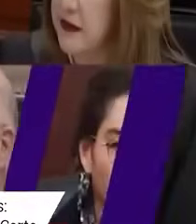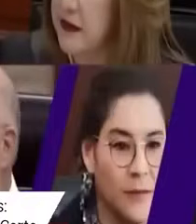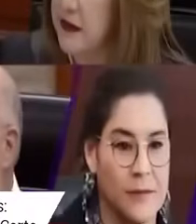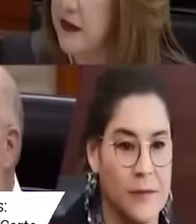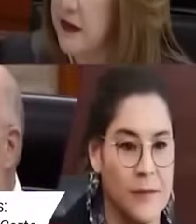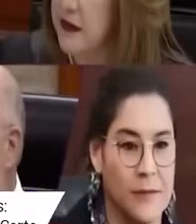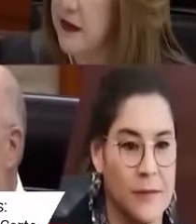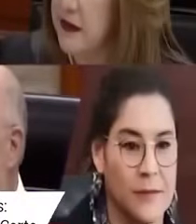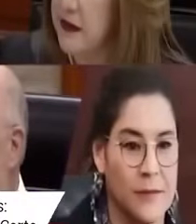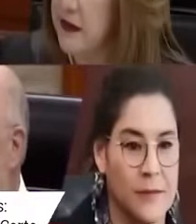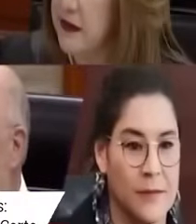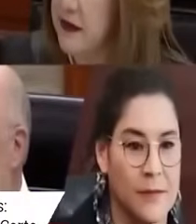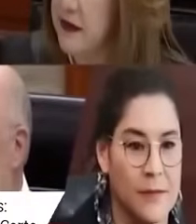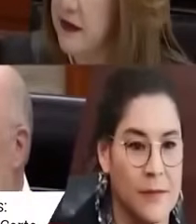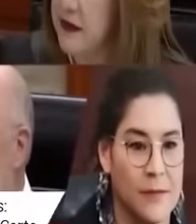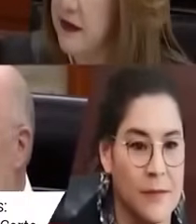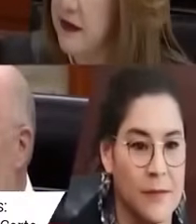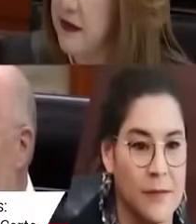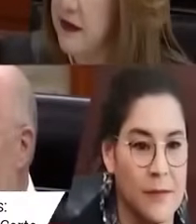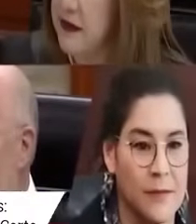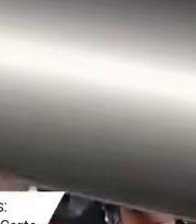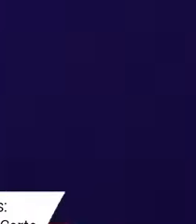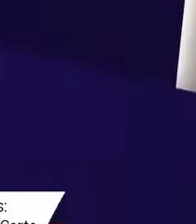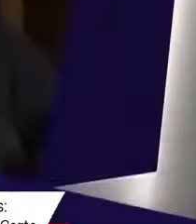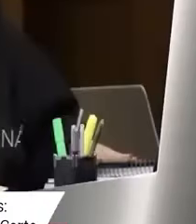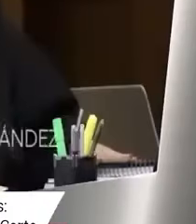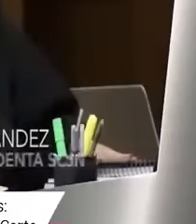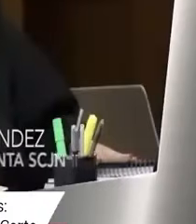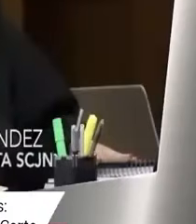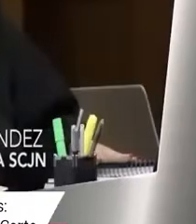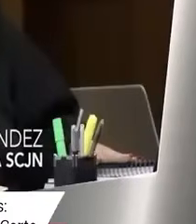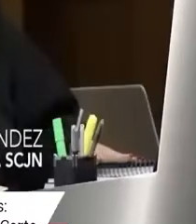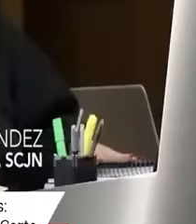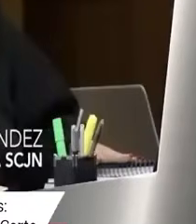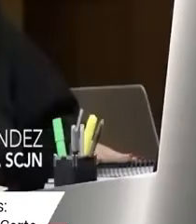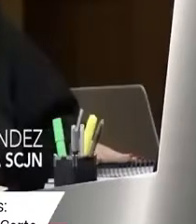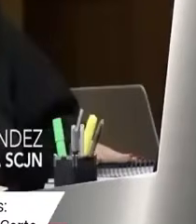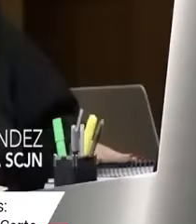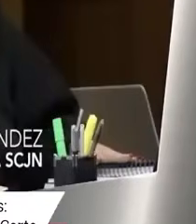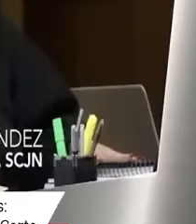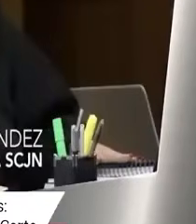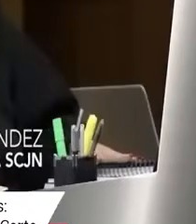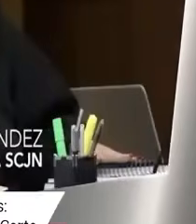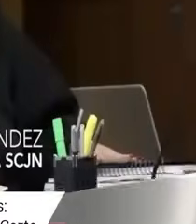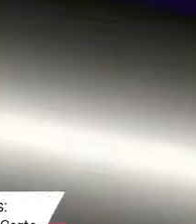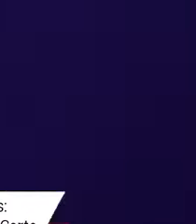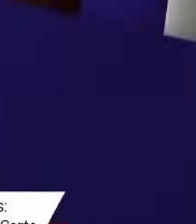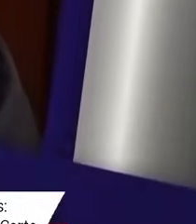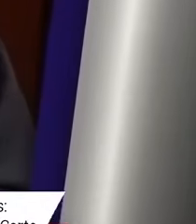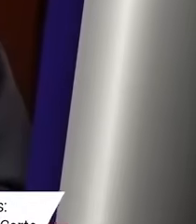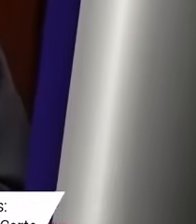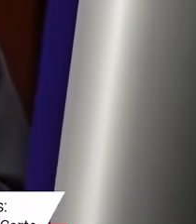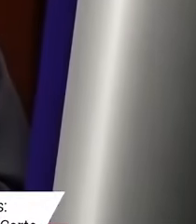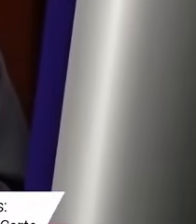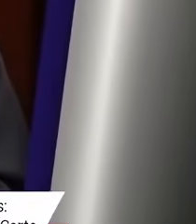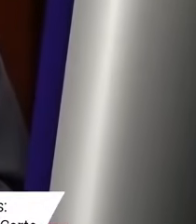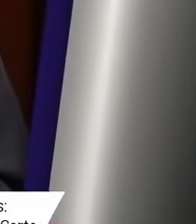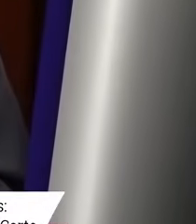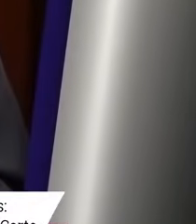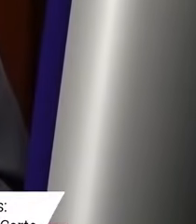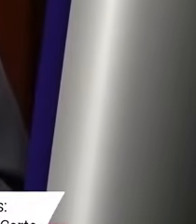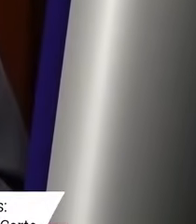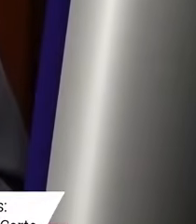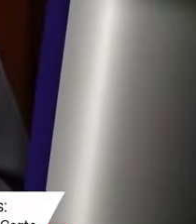de la República. Pueden ganar incluso igual, pero no más. Y resulta que mediante diatribas de carácter leguleyo, pues